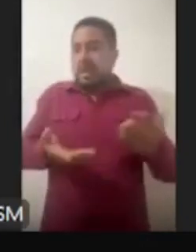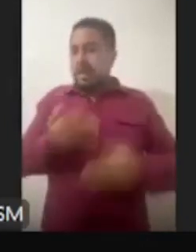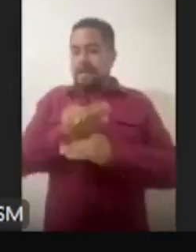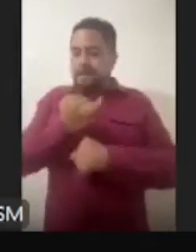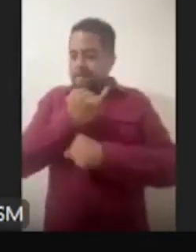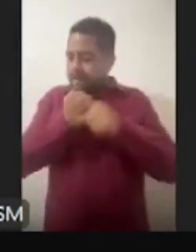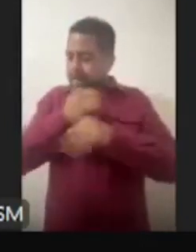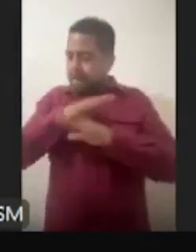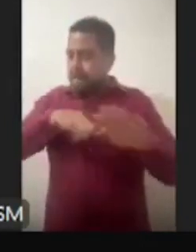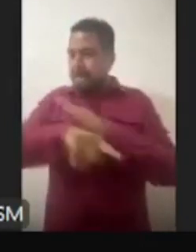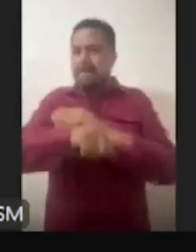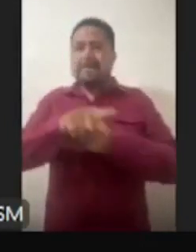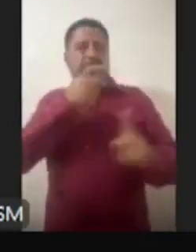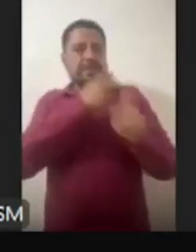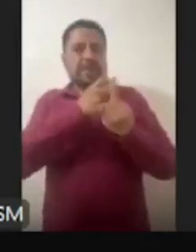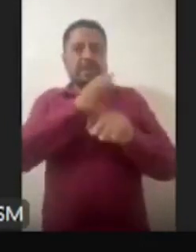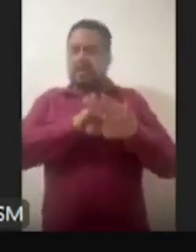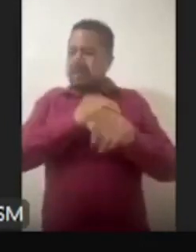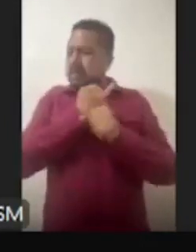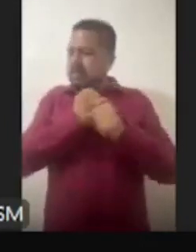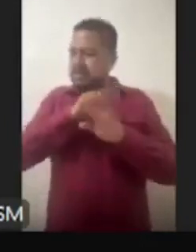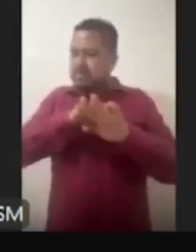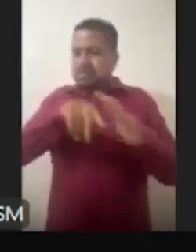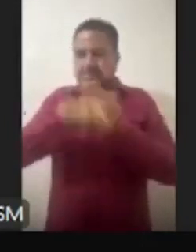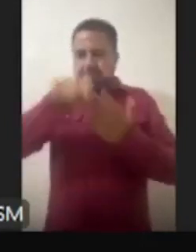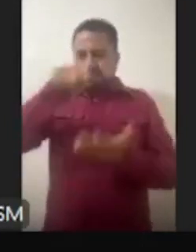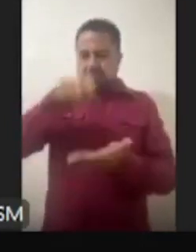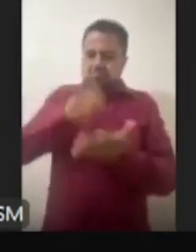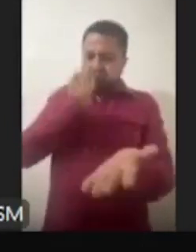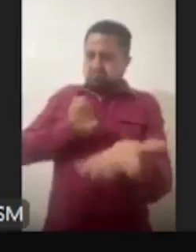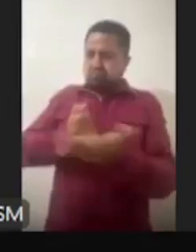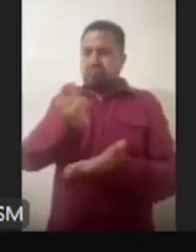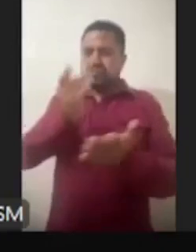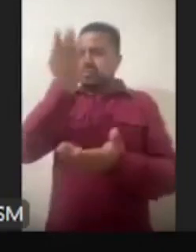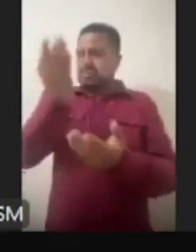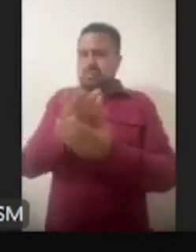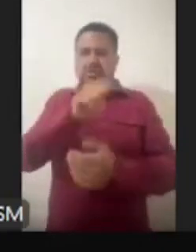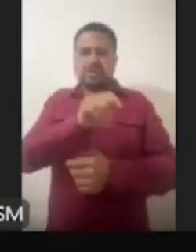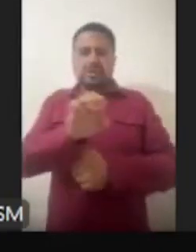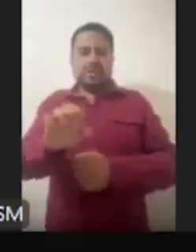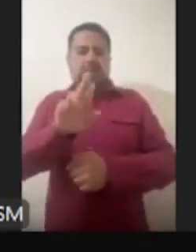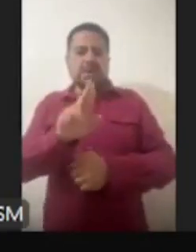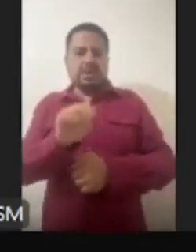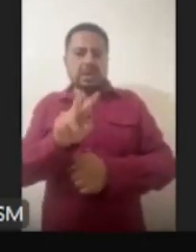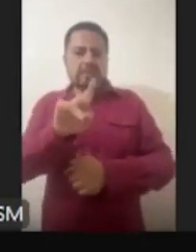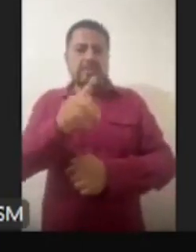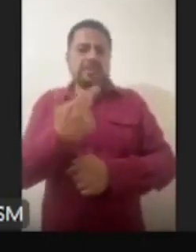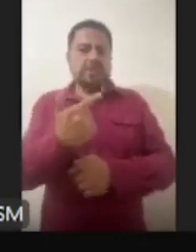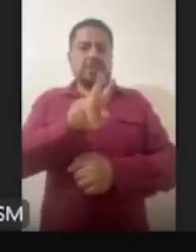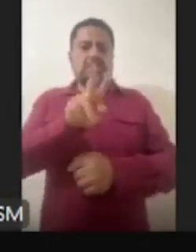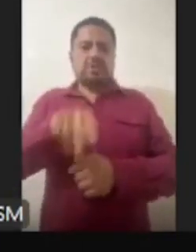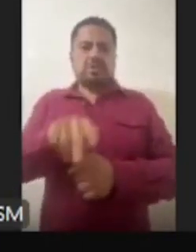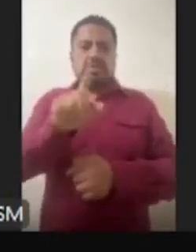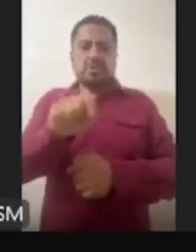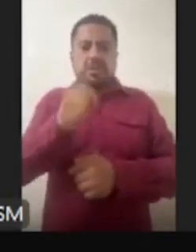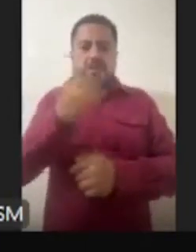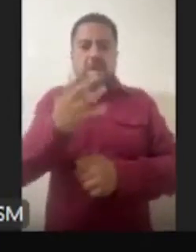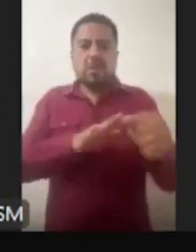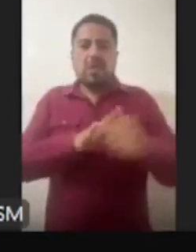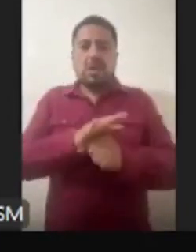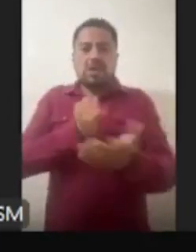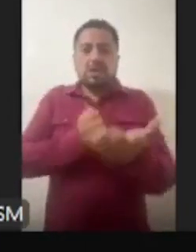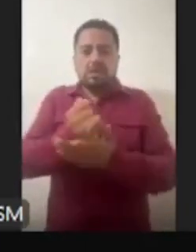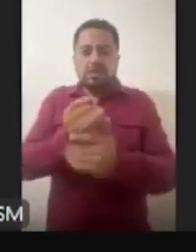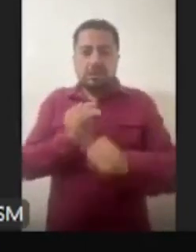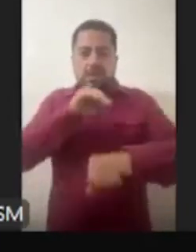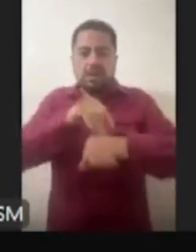fue un motivo de análisis en la referida sentencia firme en el expediente TE/RAP /7/2024, en la que se determinó que el